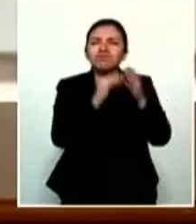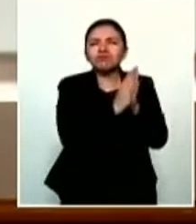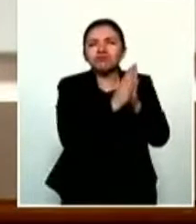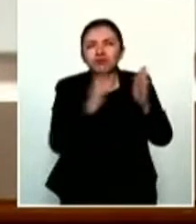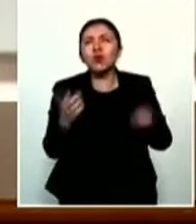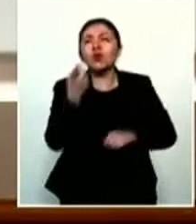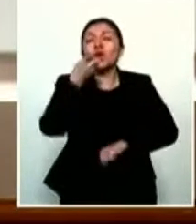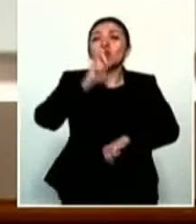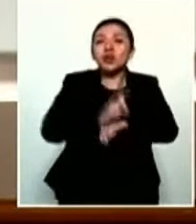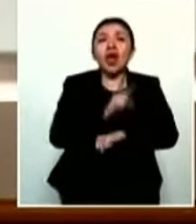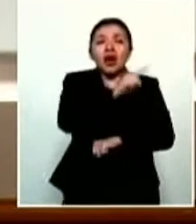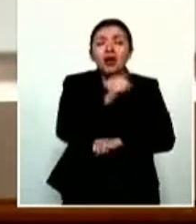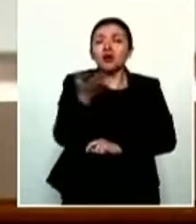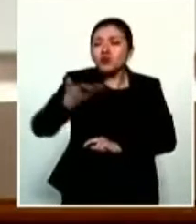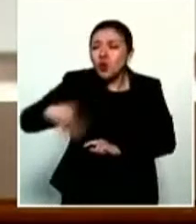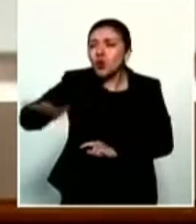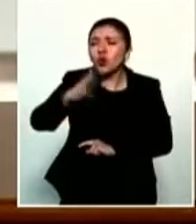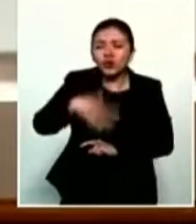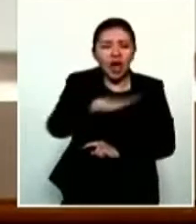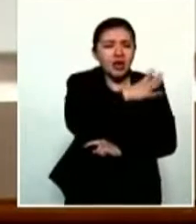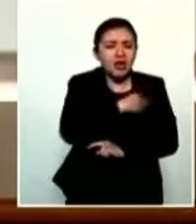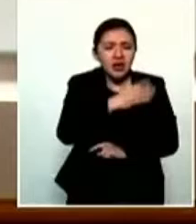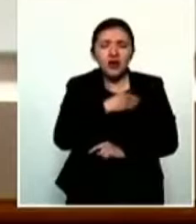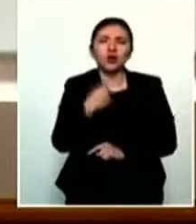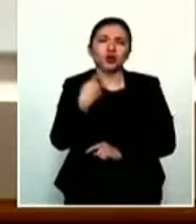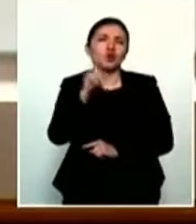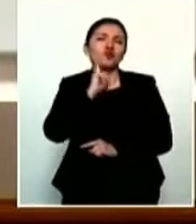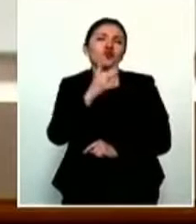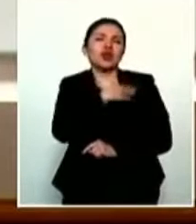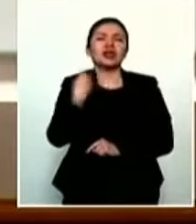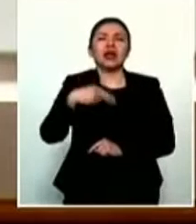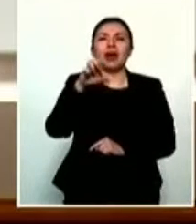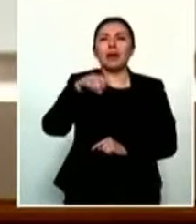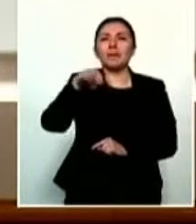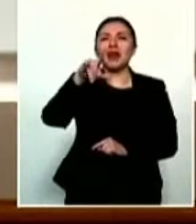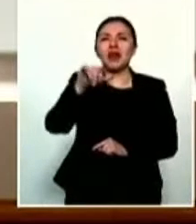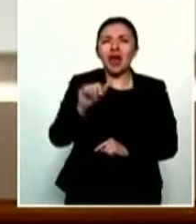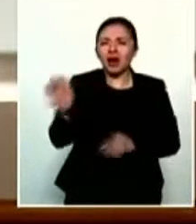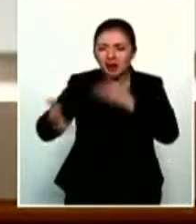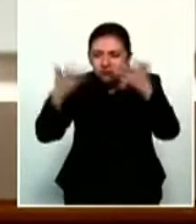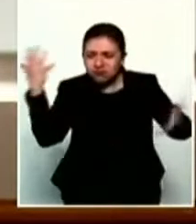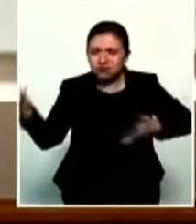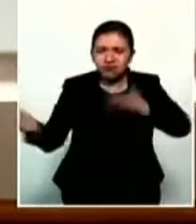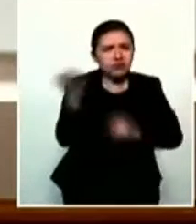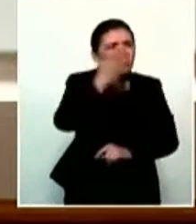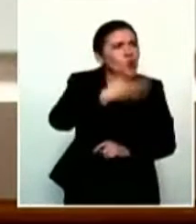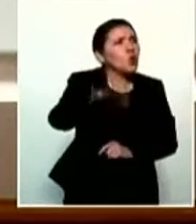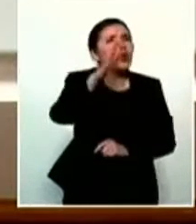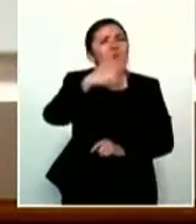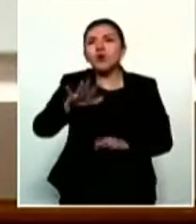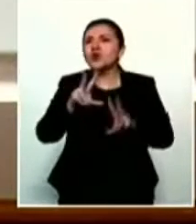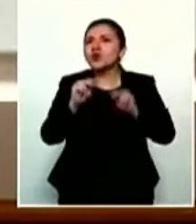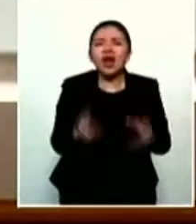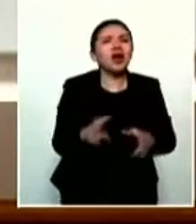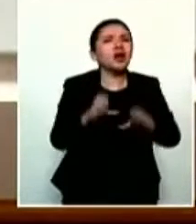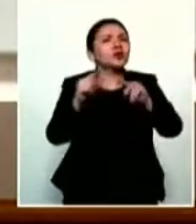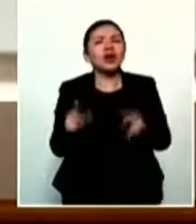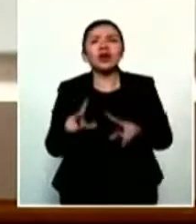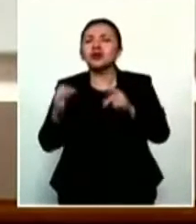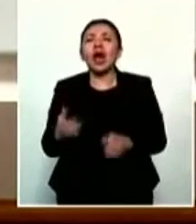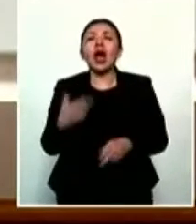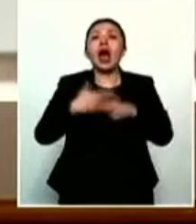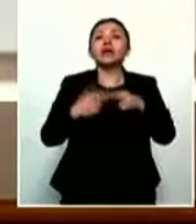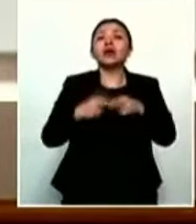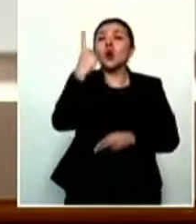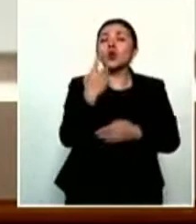día fue buscando a su niña, Emilia. No la encontraba en ningún lado, hasta que a la 1 de la mañana